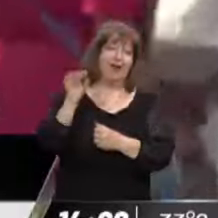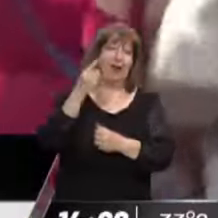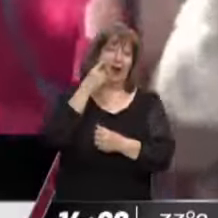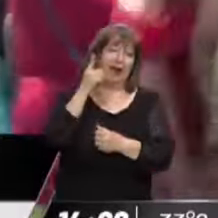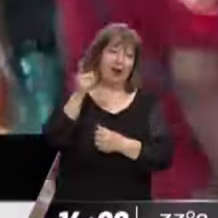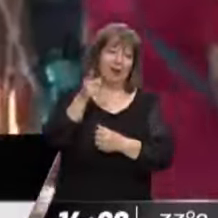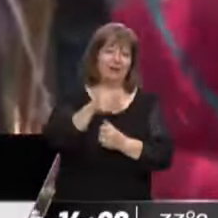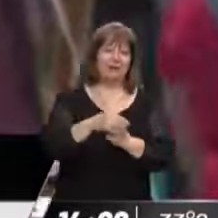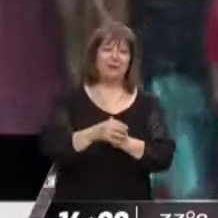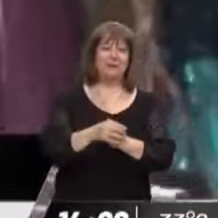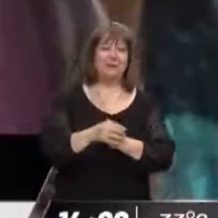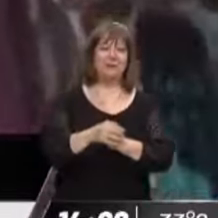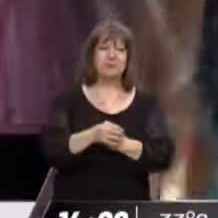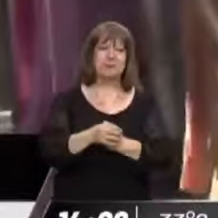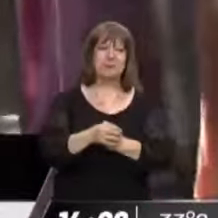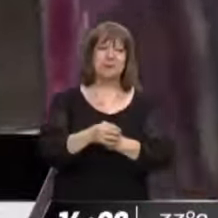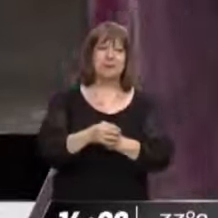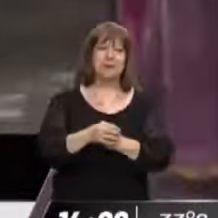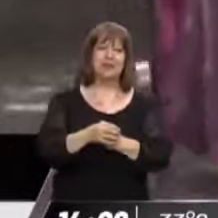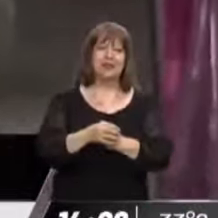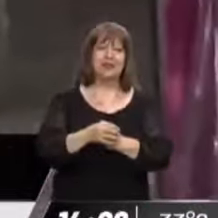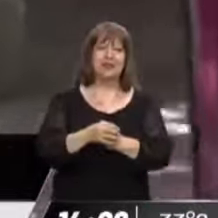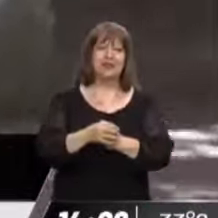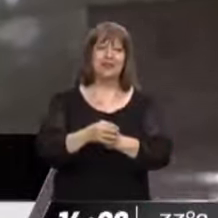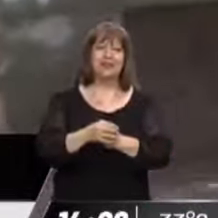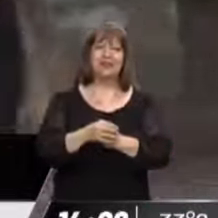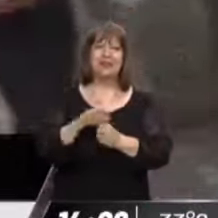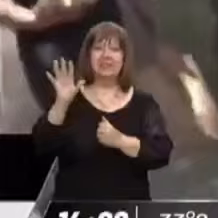San Martín. Es verdad, Julián. Buenas.